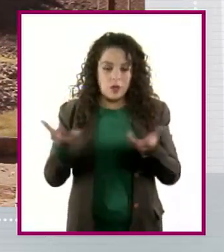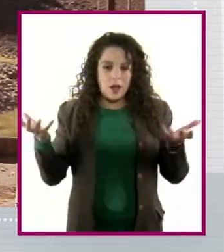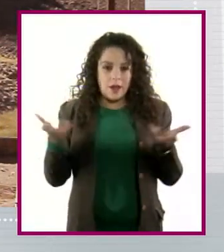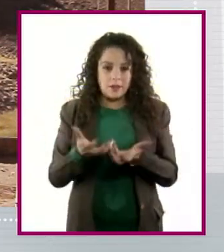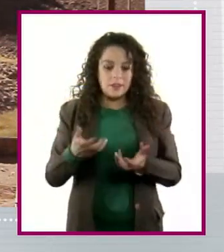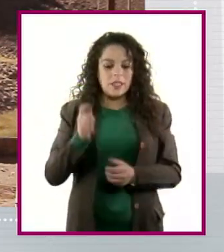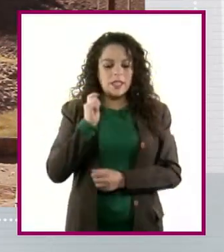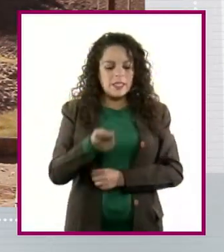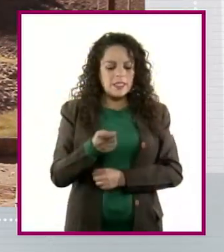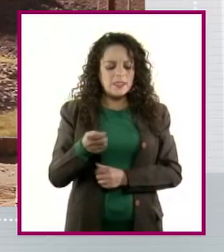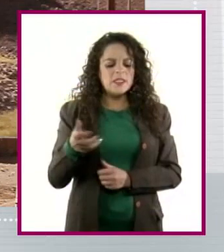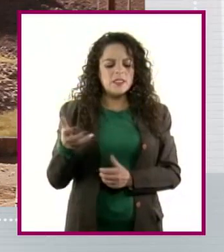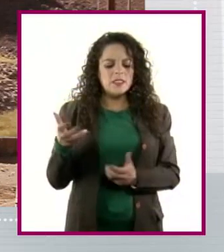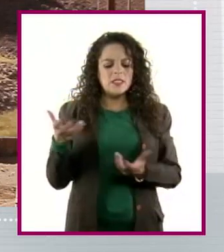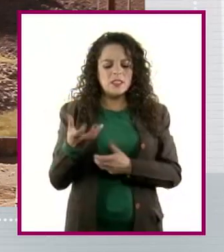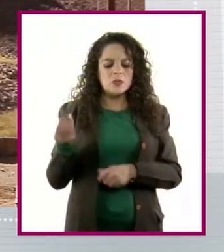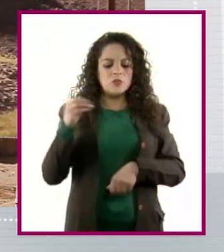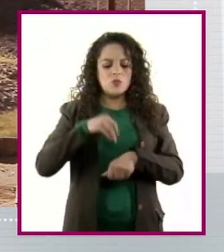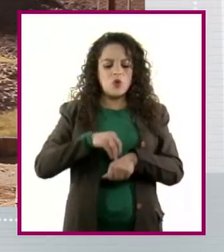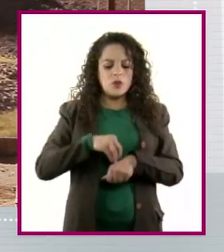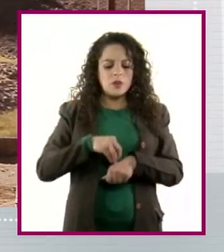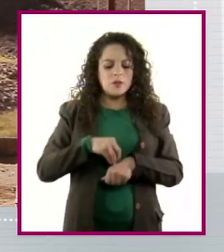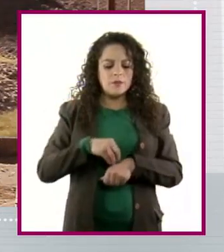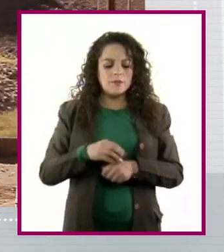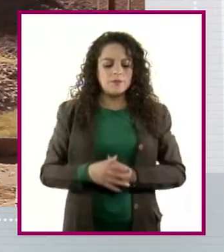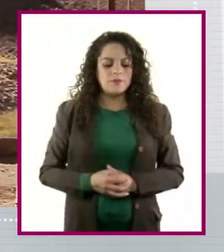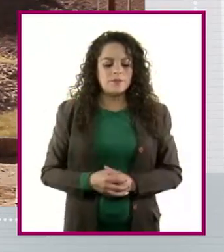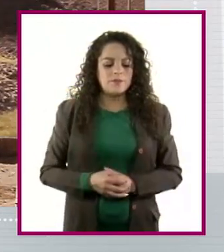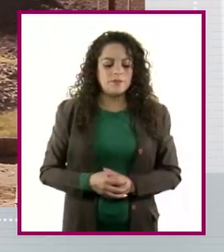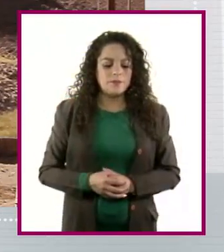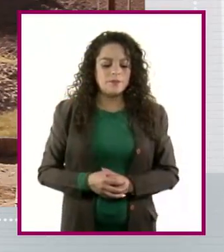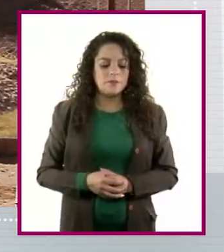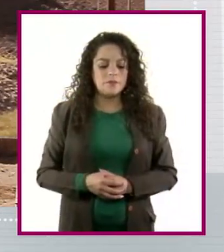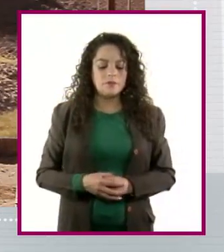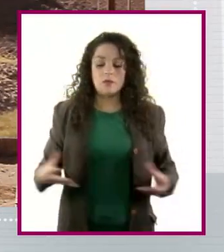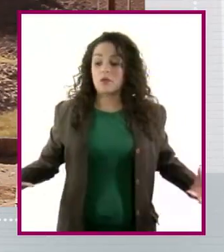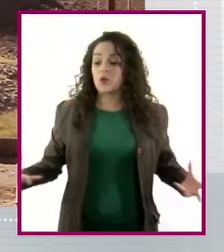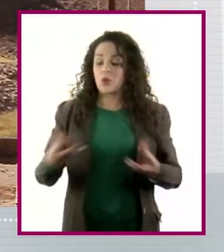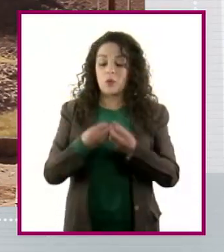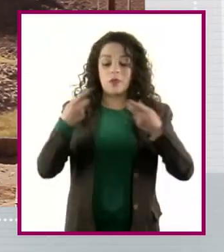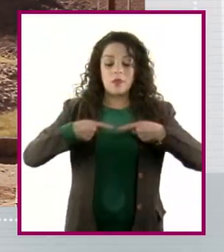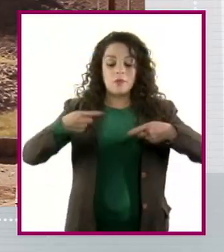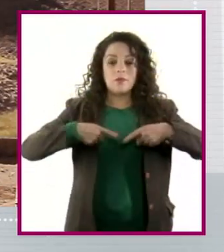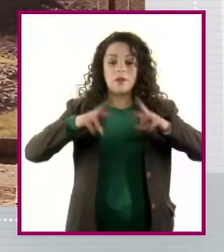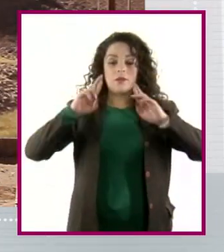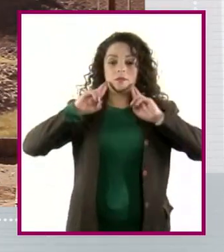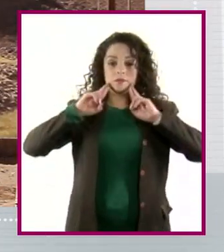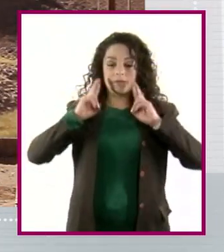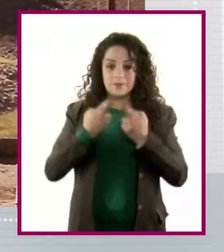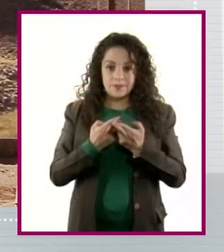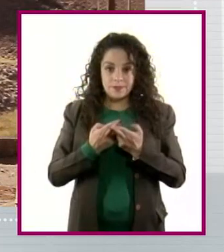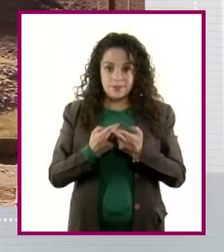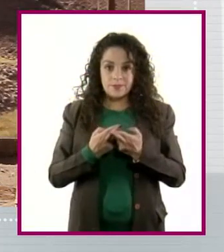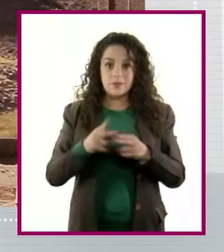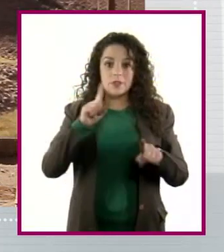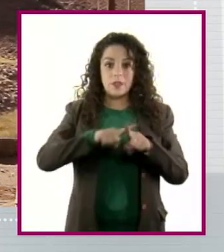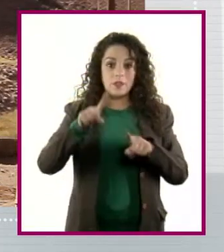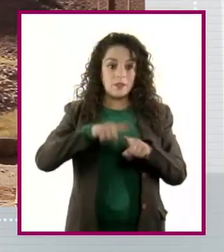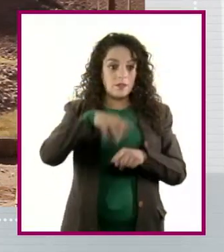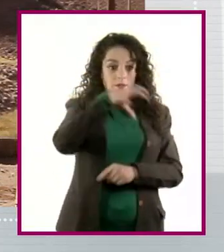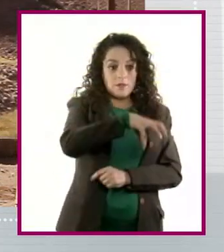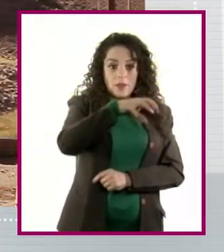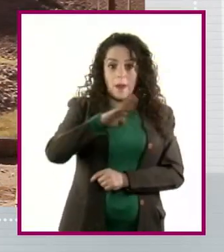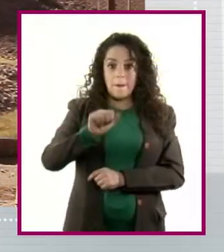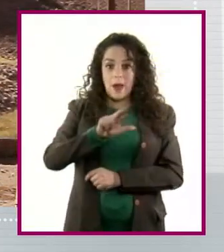Se hizo un encuentro que es un recorrido que se hace con todos los santos que hay en el pueblo de los diferentes barrios y el